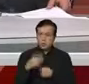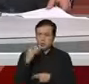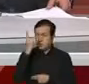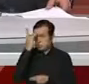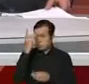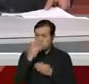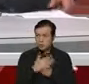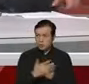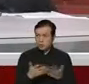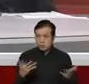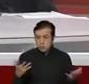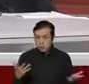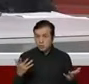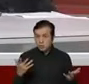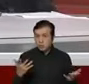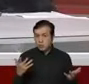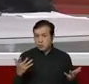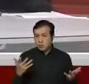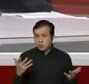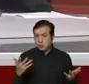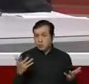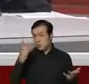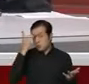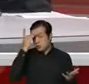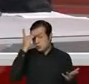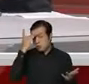deuda con